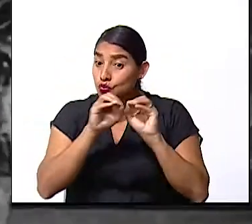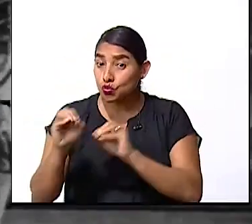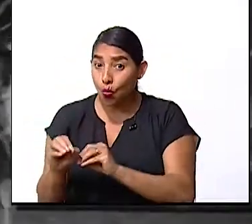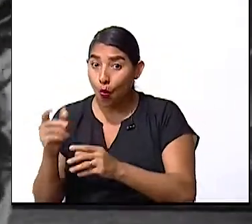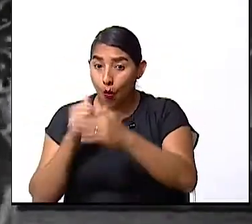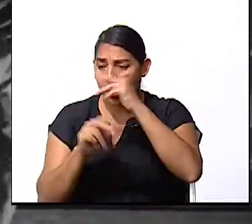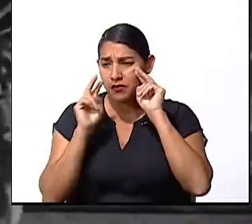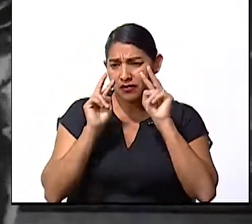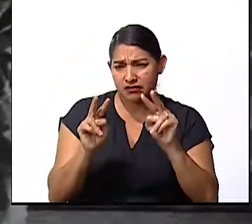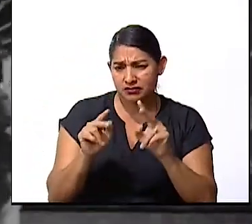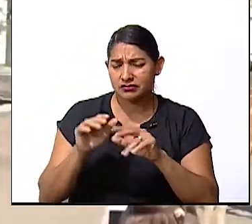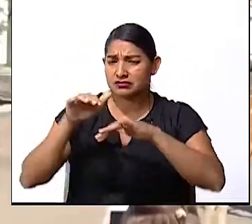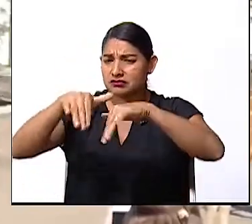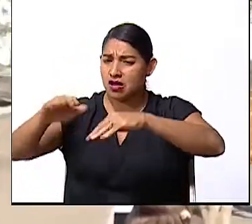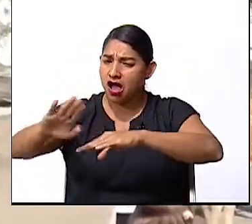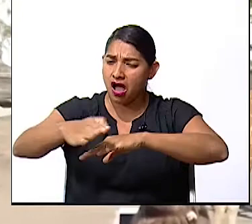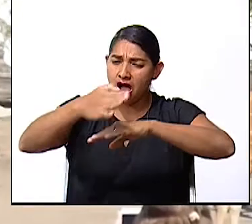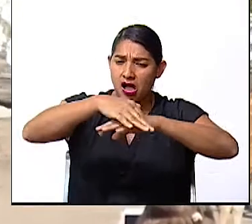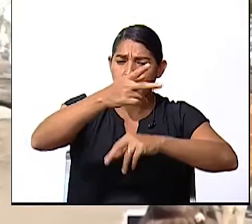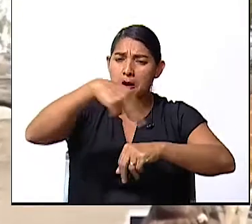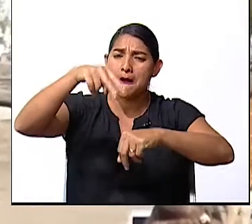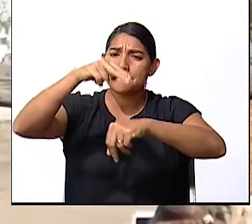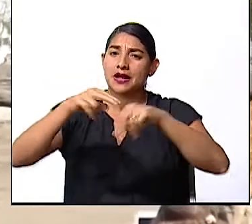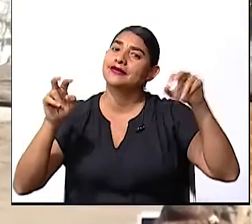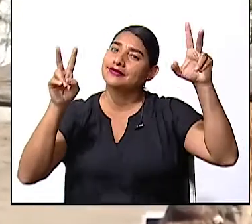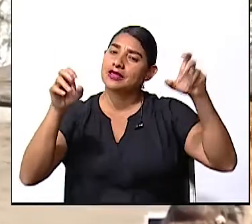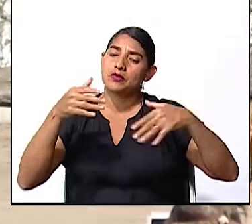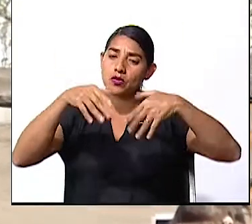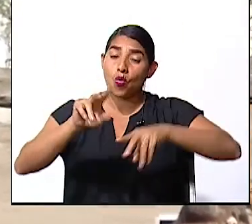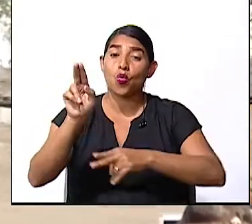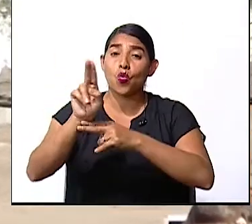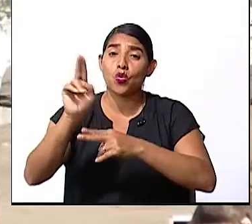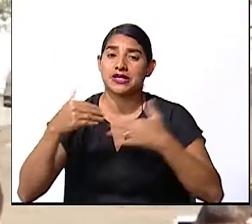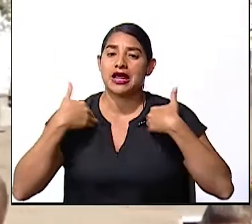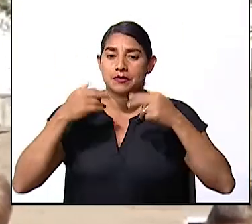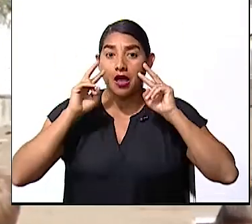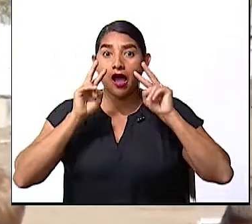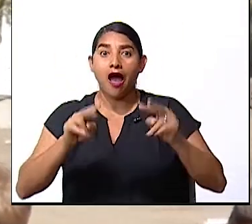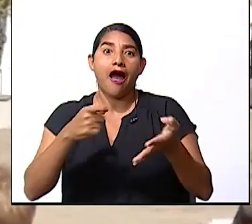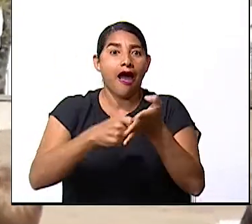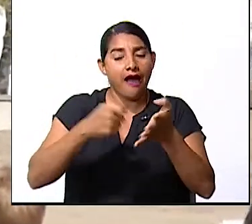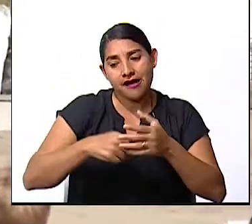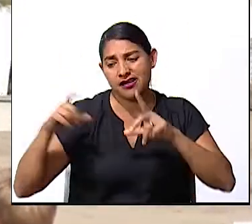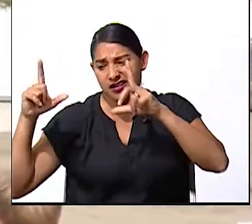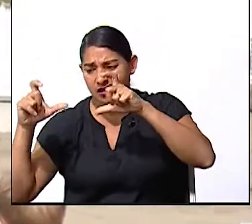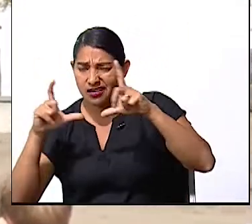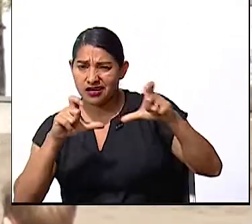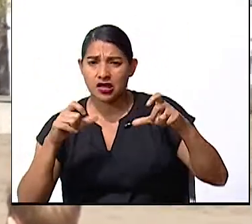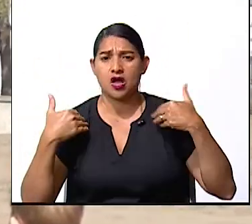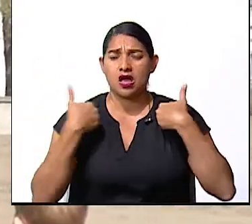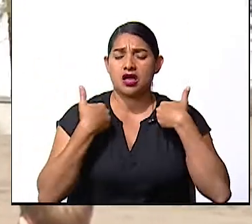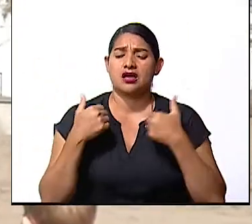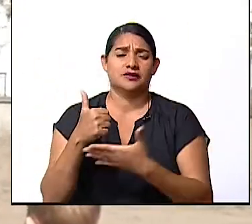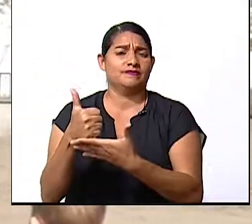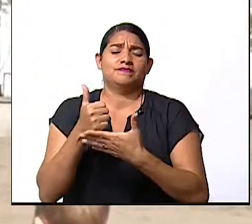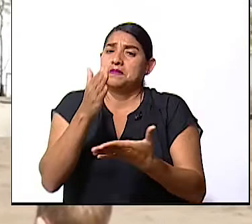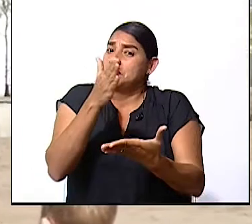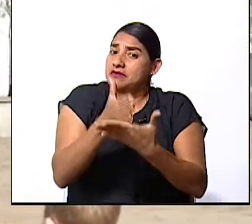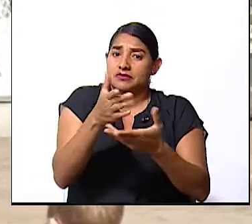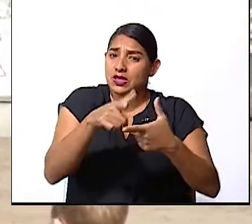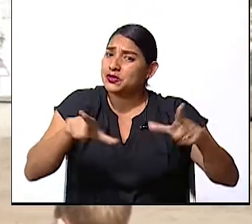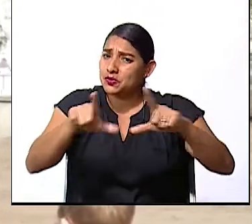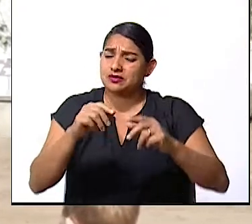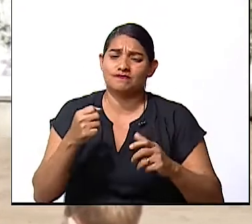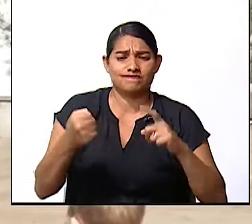de caza, acuarios y parques temáticos que usen animales como reclamo de los visitantes. Ayuda a acabar con estos lugares que